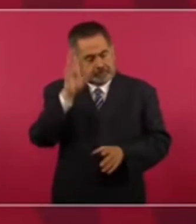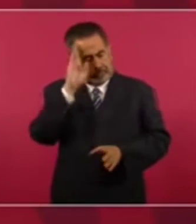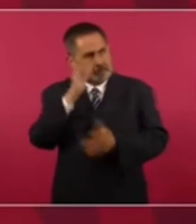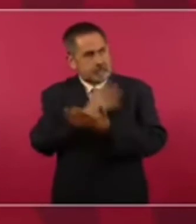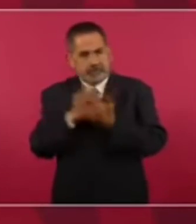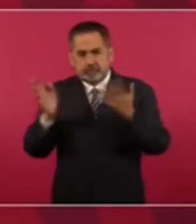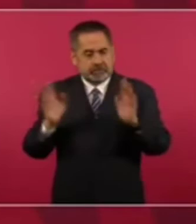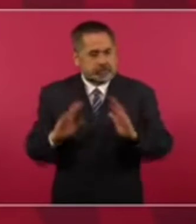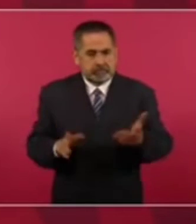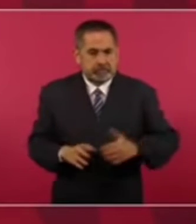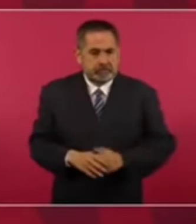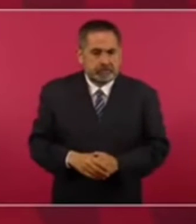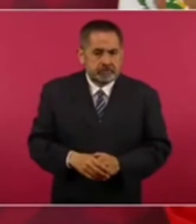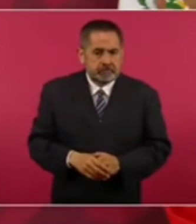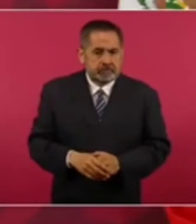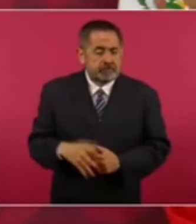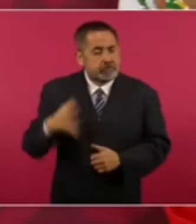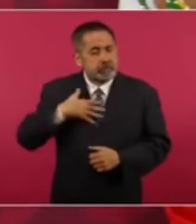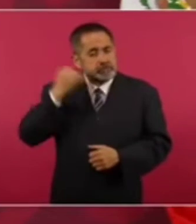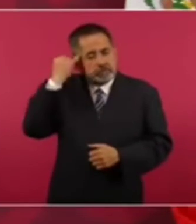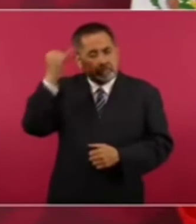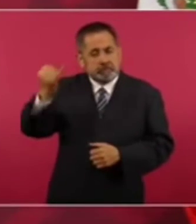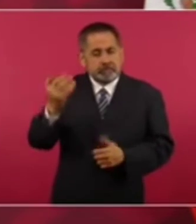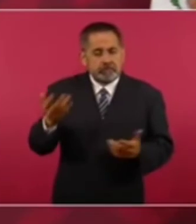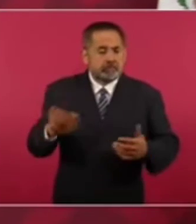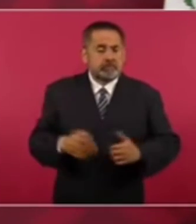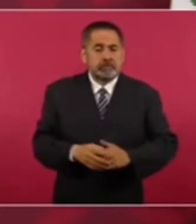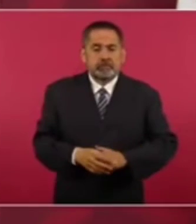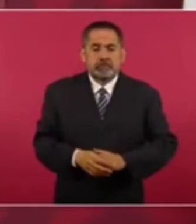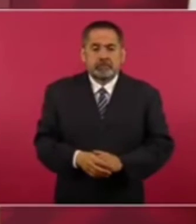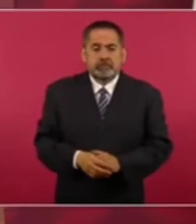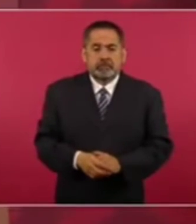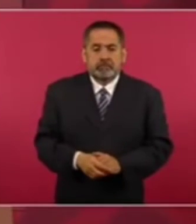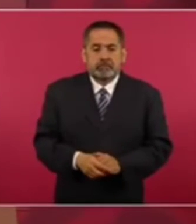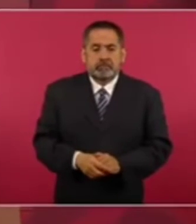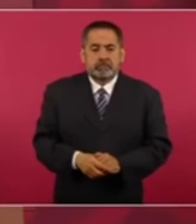No, pues imagínense.